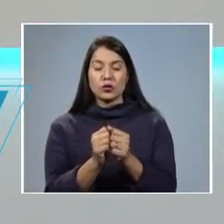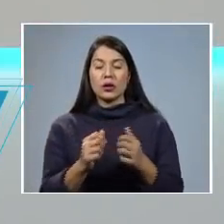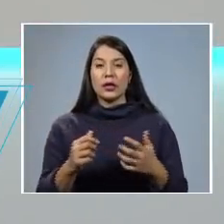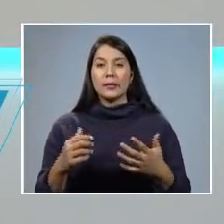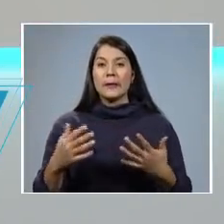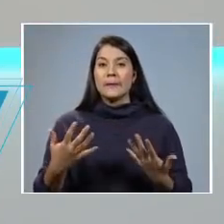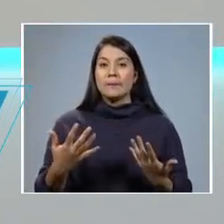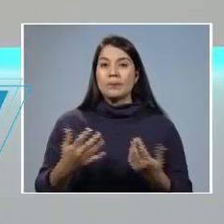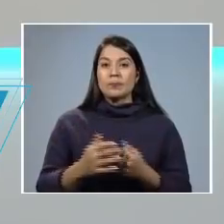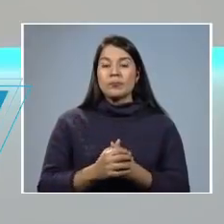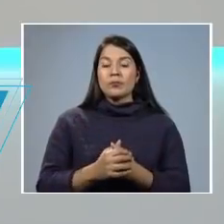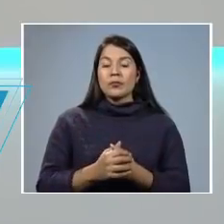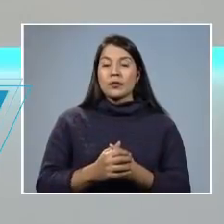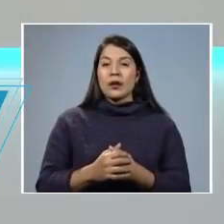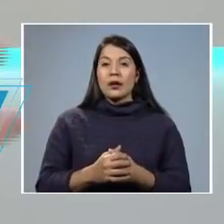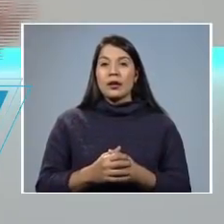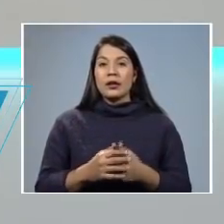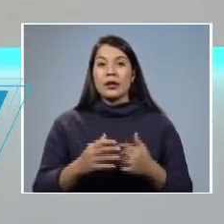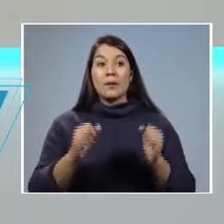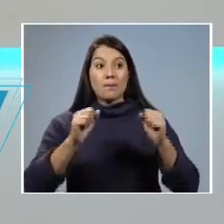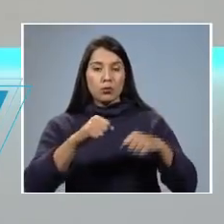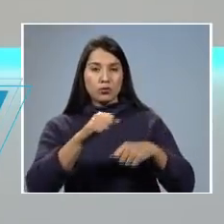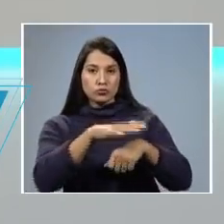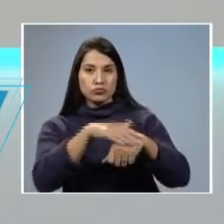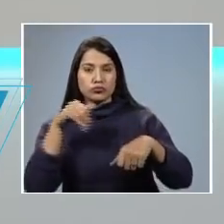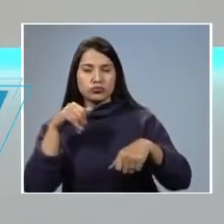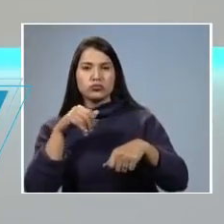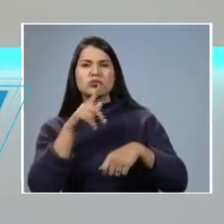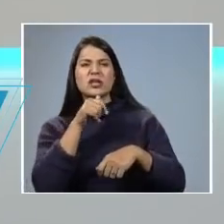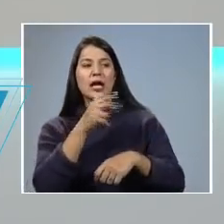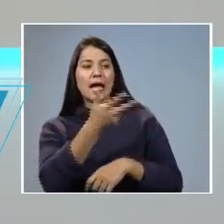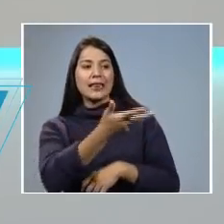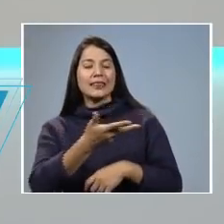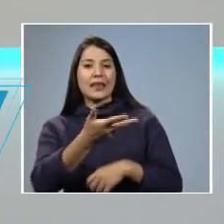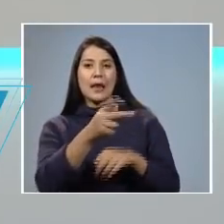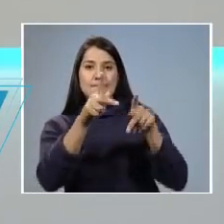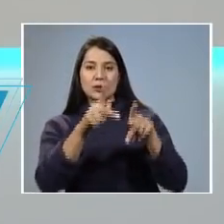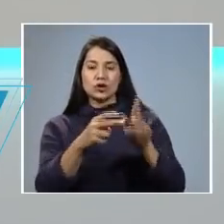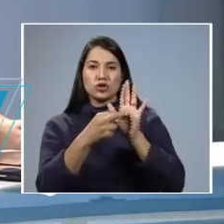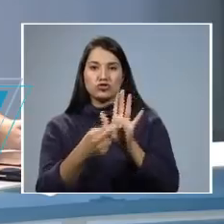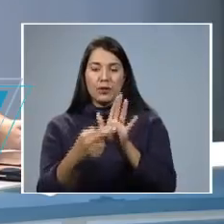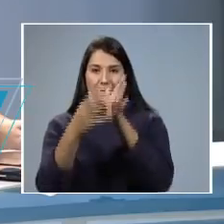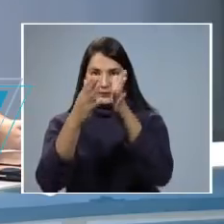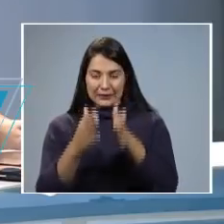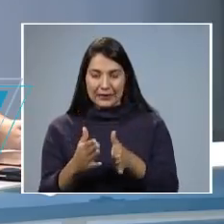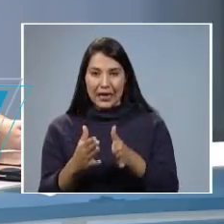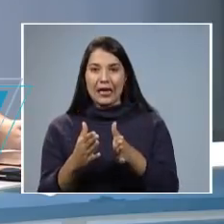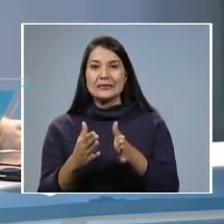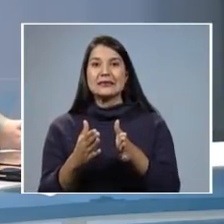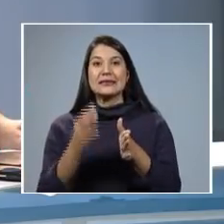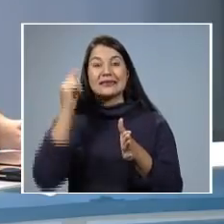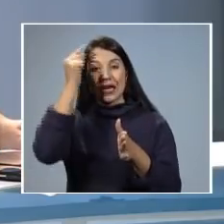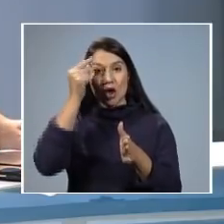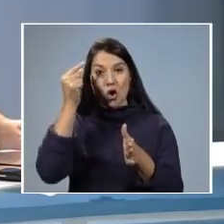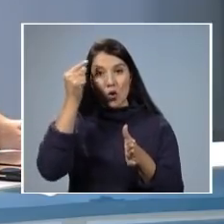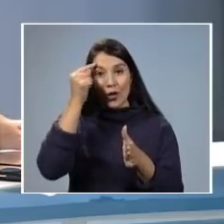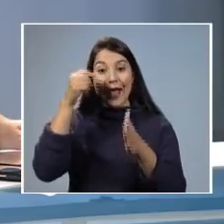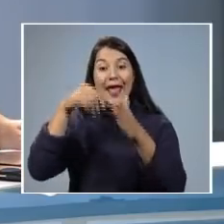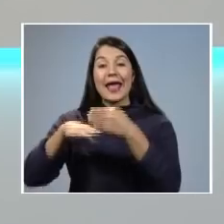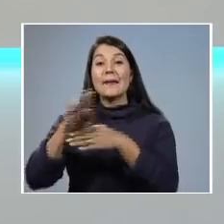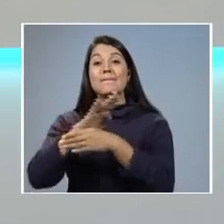aparentemente, por lo menos, llamar a cuentas a tres personas representantes del gobierno en el